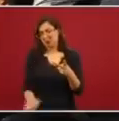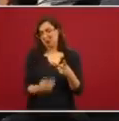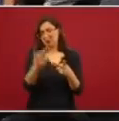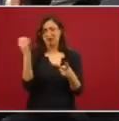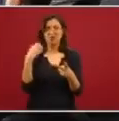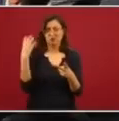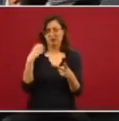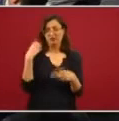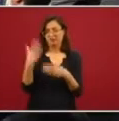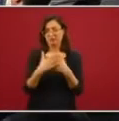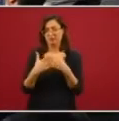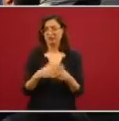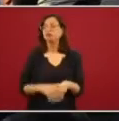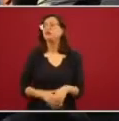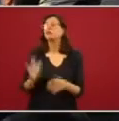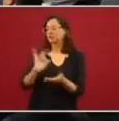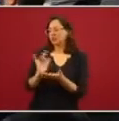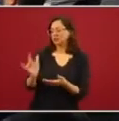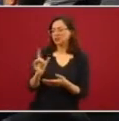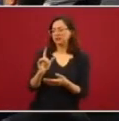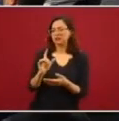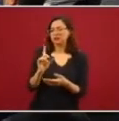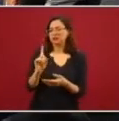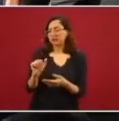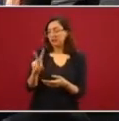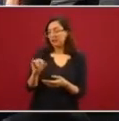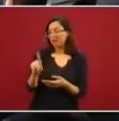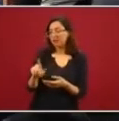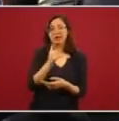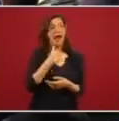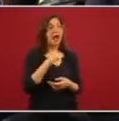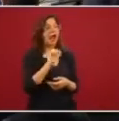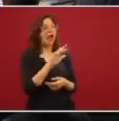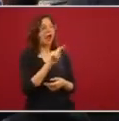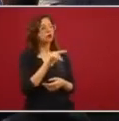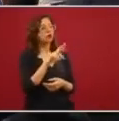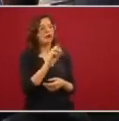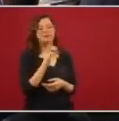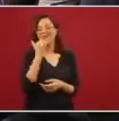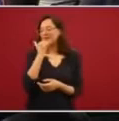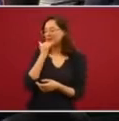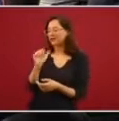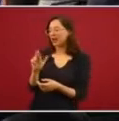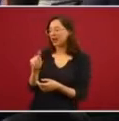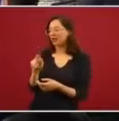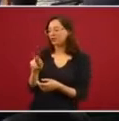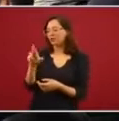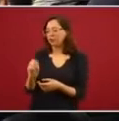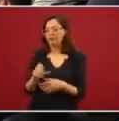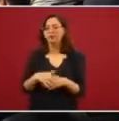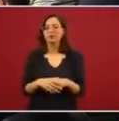no también le agradezco la pregunta david sobre este gobierno perdón arturo páramo este sobre este tianguis turístico